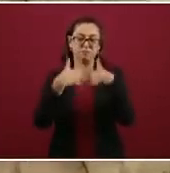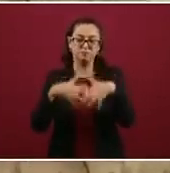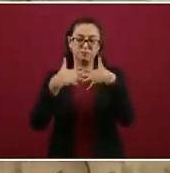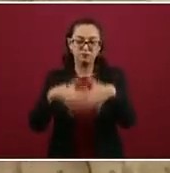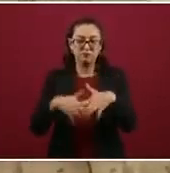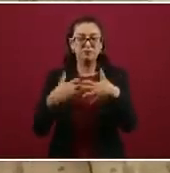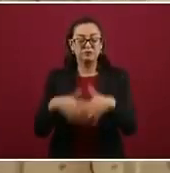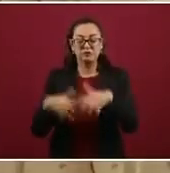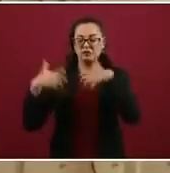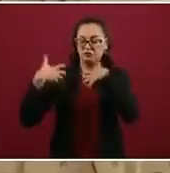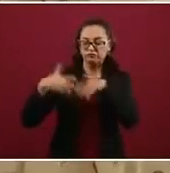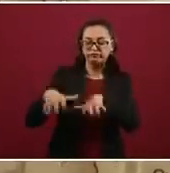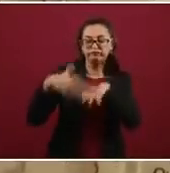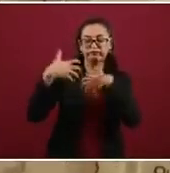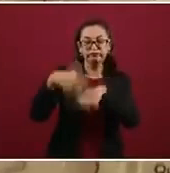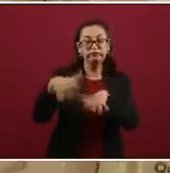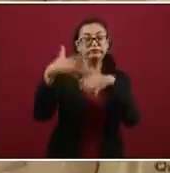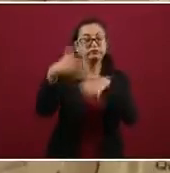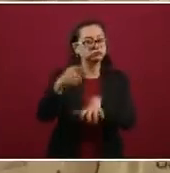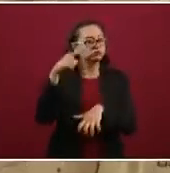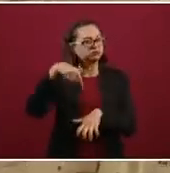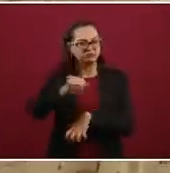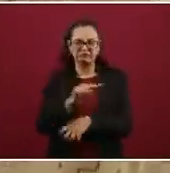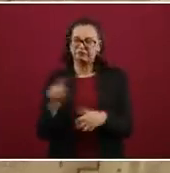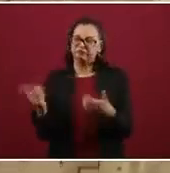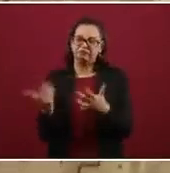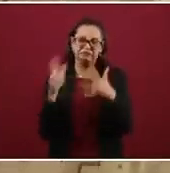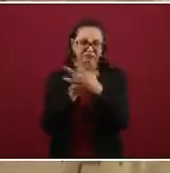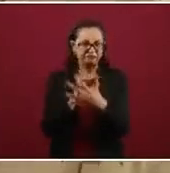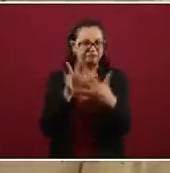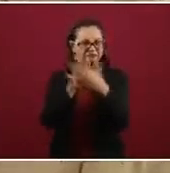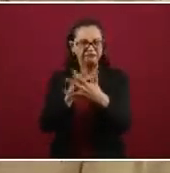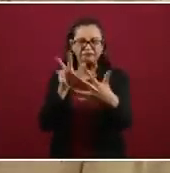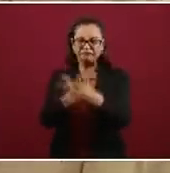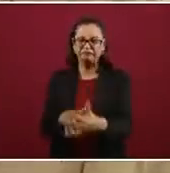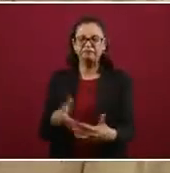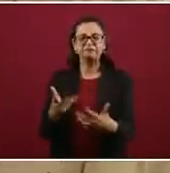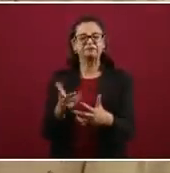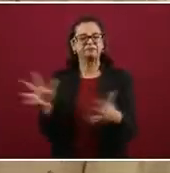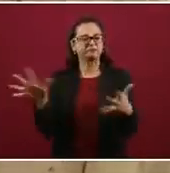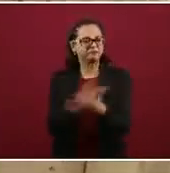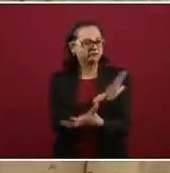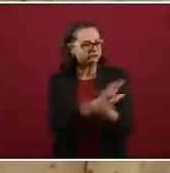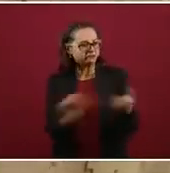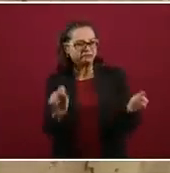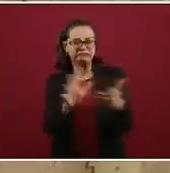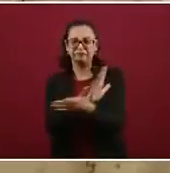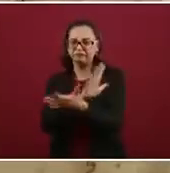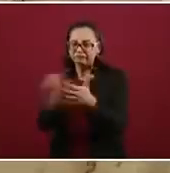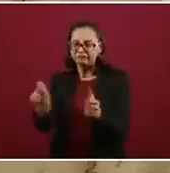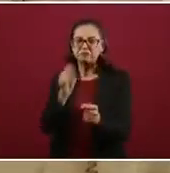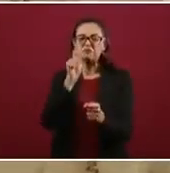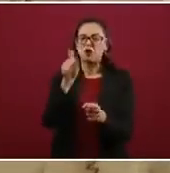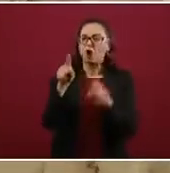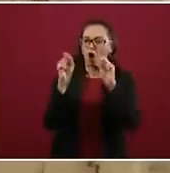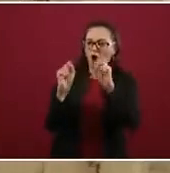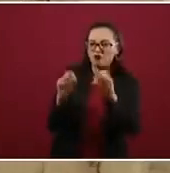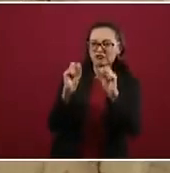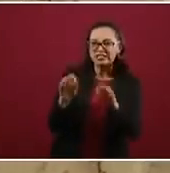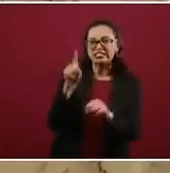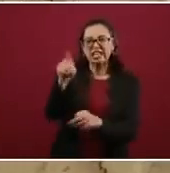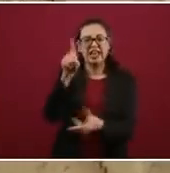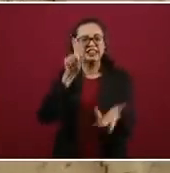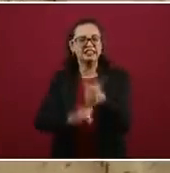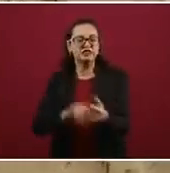van destruyendo el eje Mina Hacienda, van destruyendo los ayuntamientos y los archivos, donde están los archivos de quiénes son los deudores